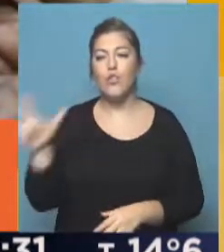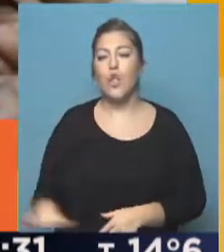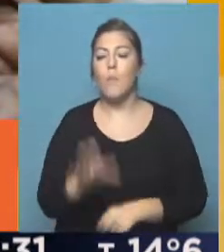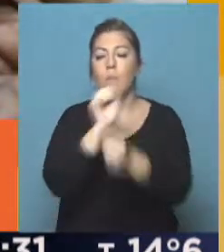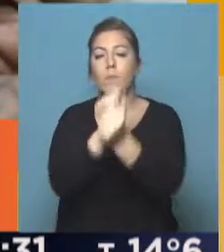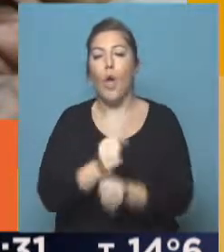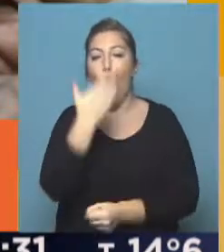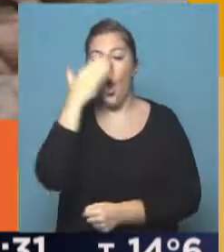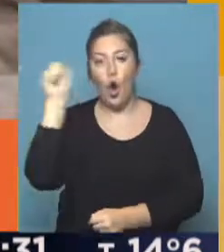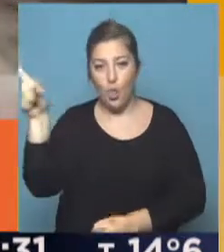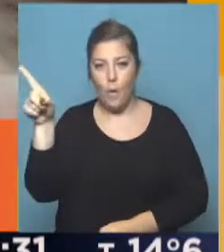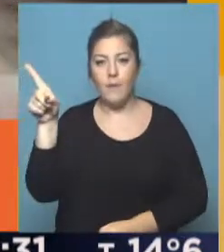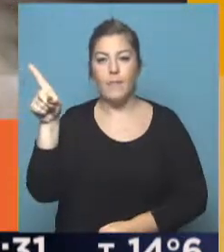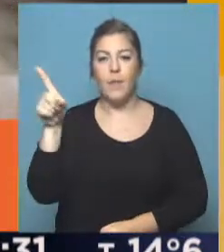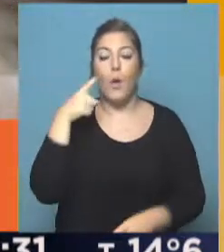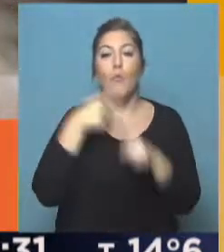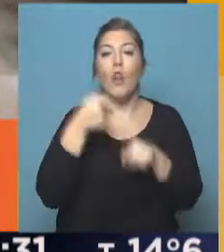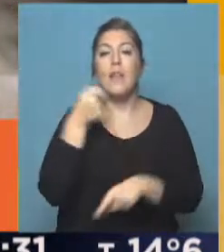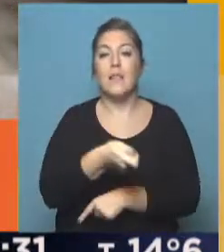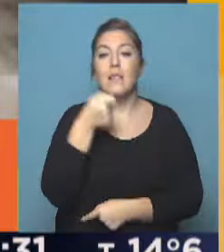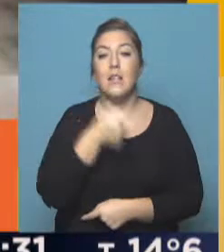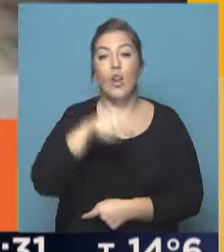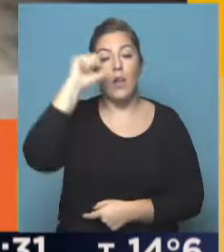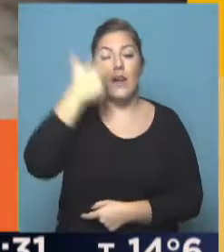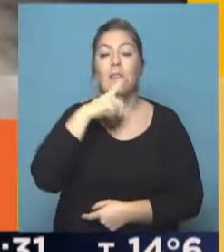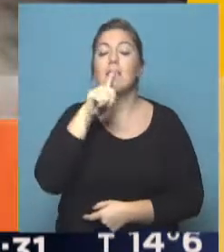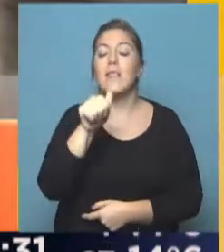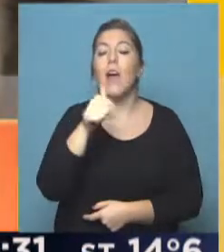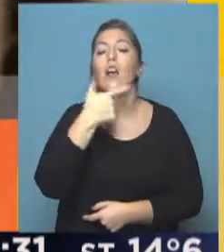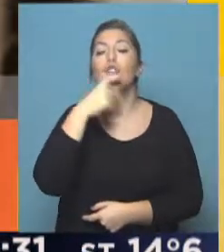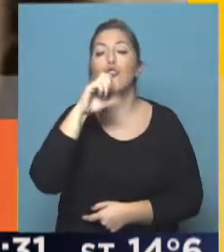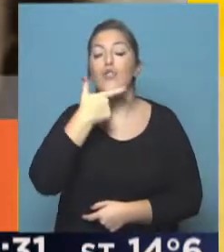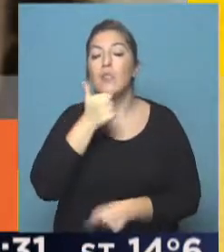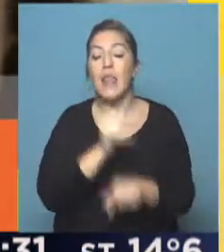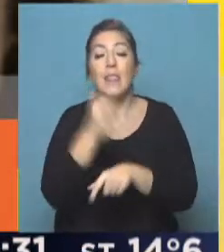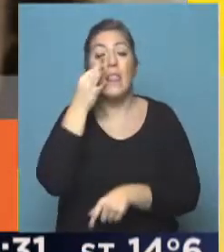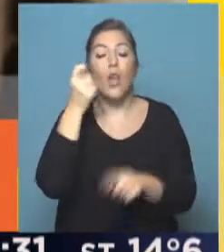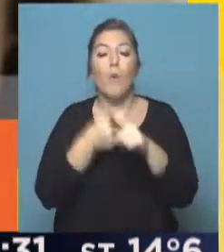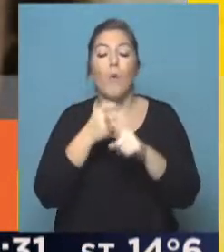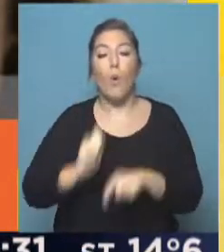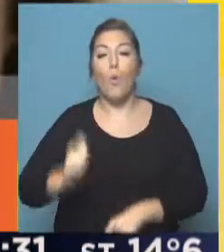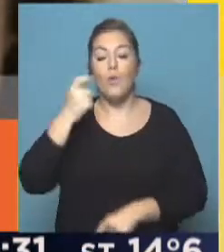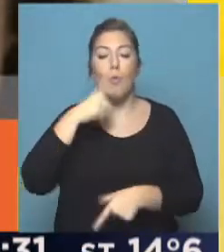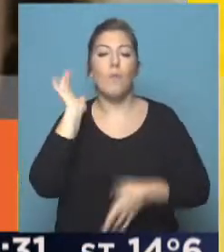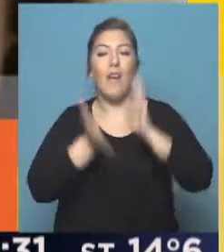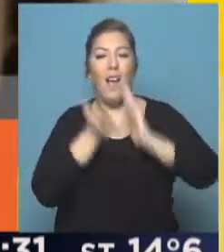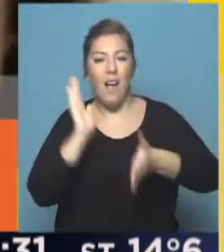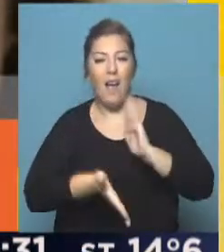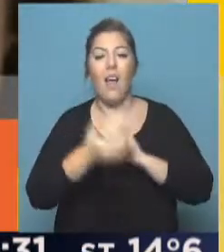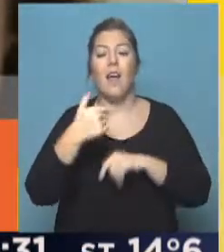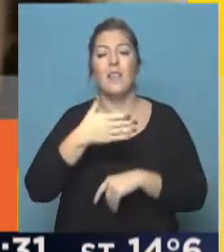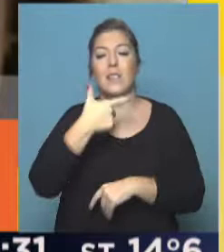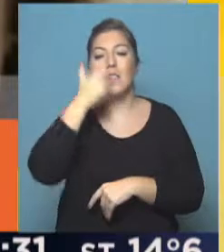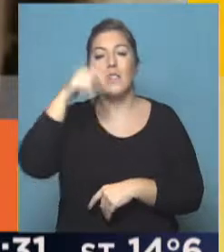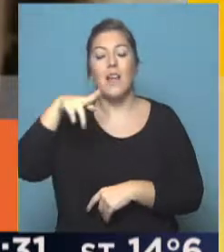Sospechoso detenido en Córdoba. Es por el asesinato de Elsa Sosa, testigo y querellante en un juicio por crímenes de lesa humanidad ocurridos en San